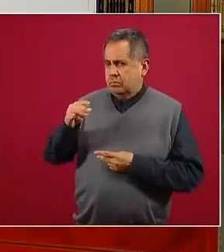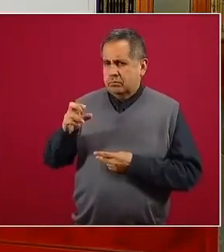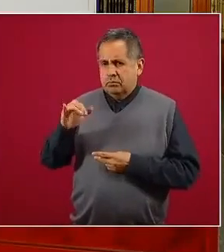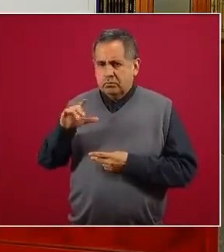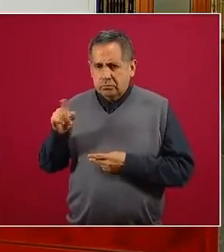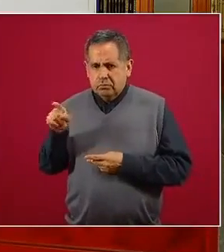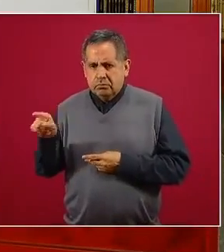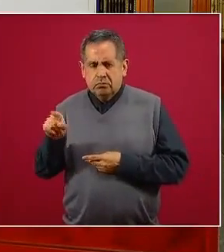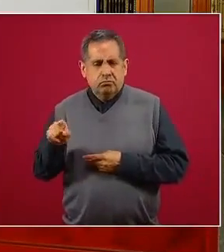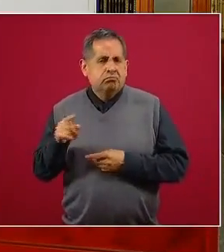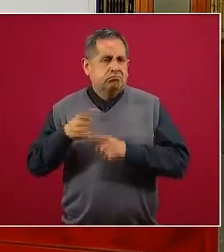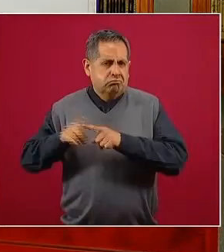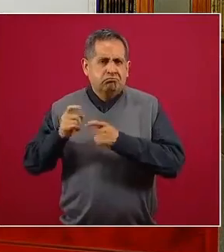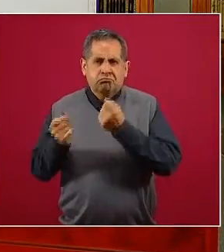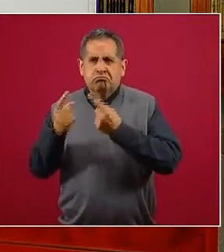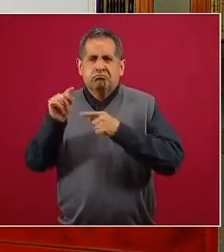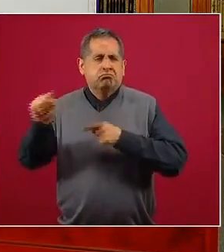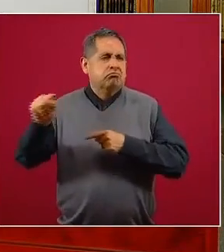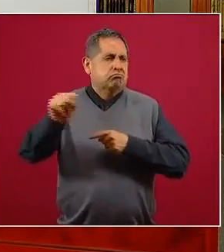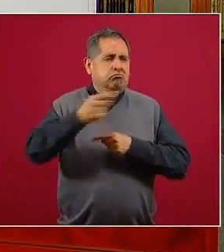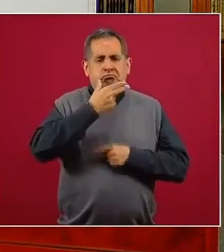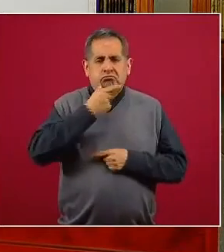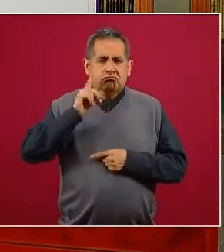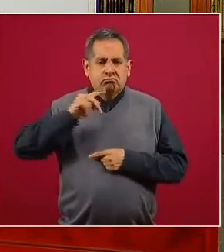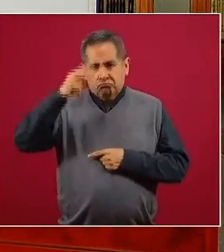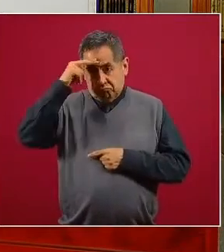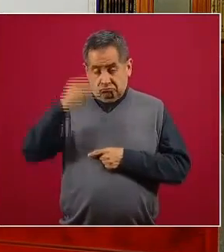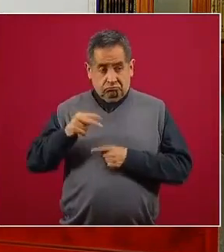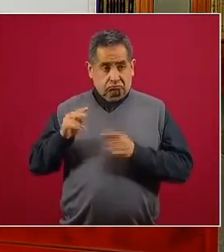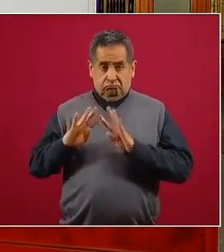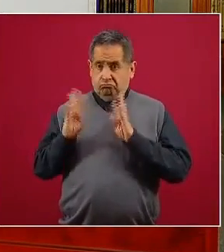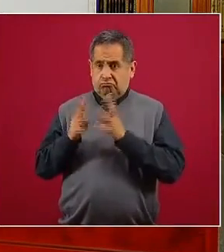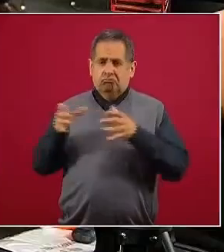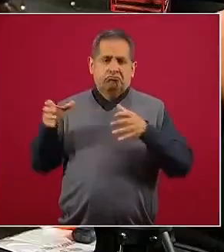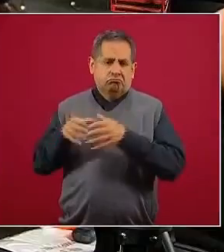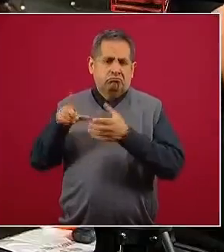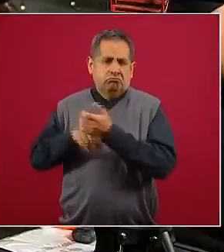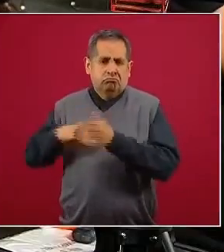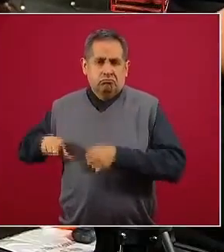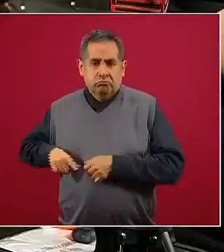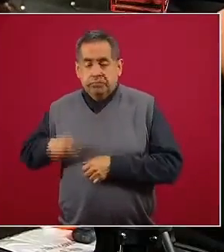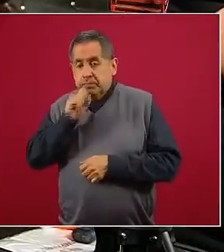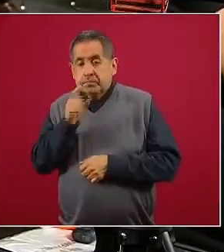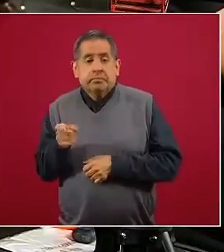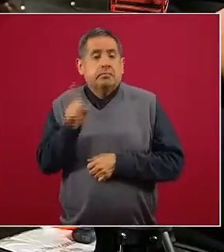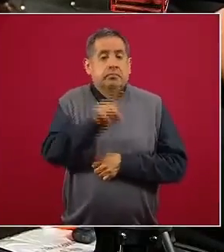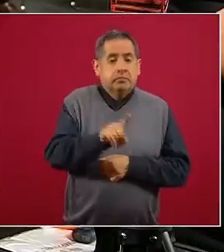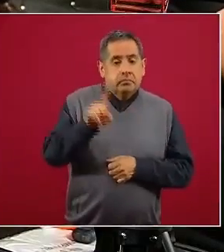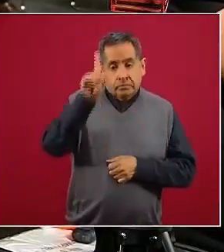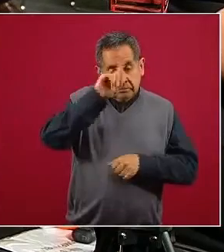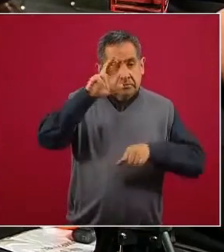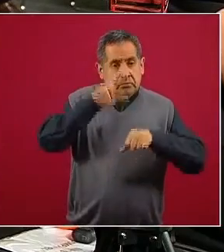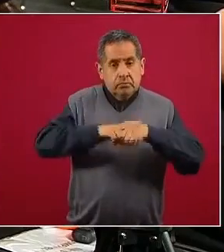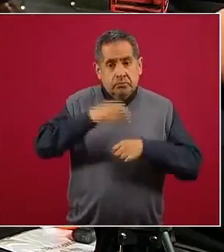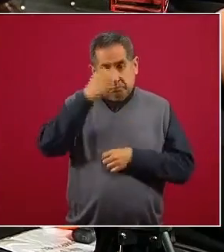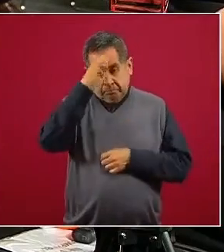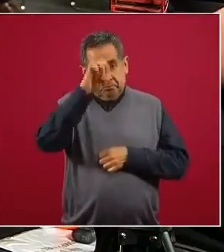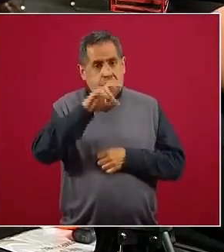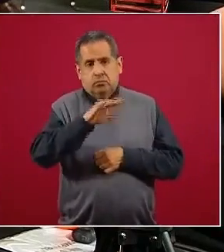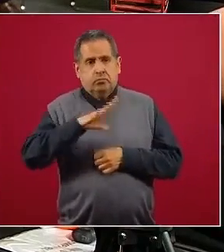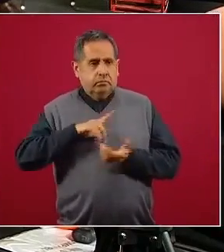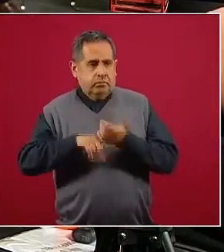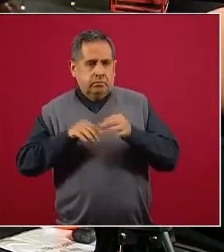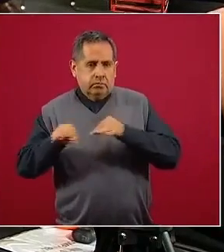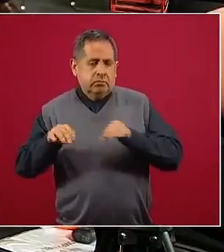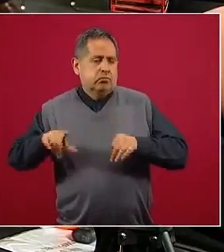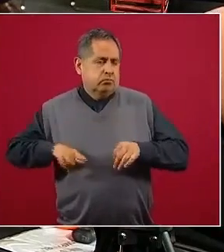Hernández, entre otros mexicanas y mexicanos que trabajan en gobierno, pero también tenemos asesores científicos externos,